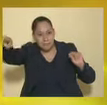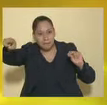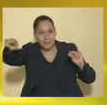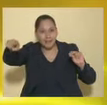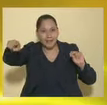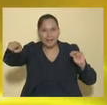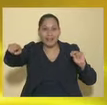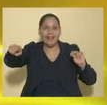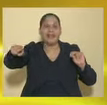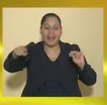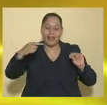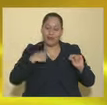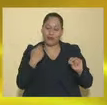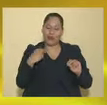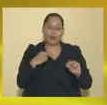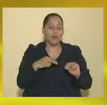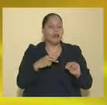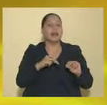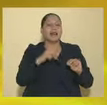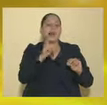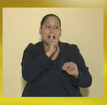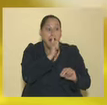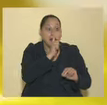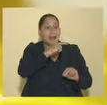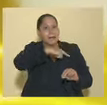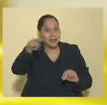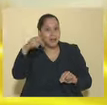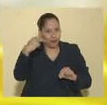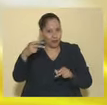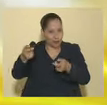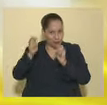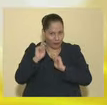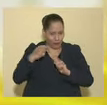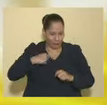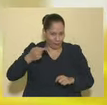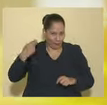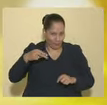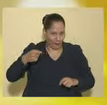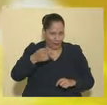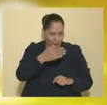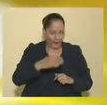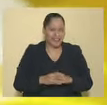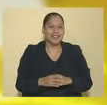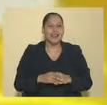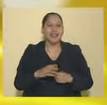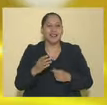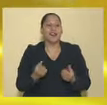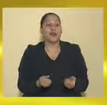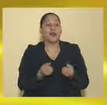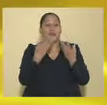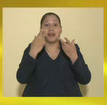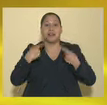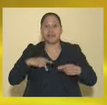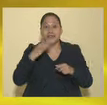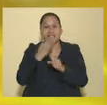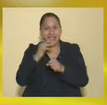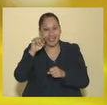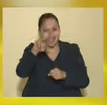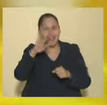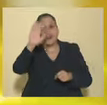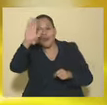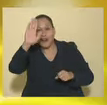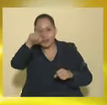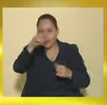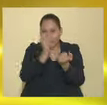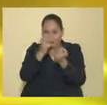tocayo. Cállate, era el único que escuchaba. Es tocayo de todos, ¿no? Sí, es nuestro tocayo. ¿Cuántos tocayos nos estarán viendo ahorita? Hola, tocayos.